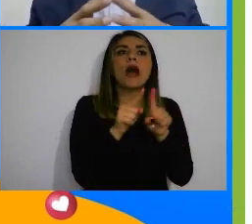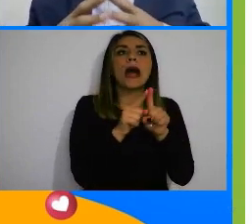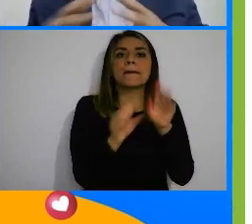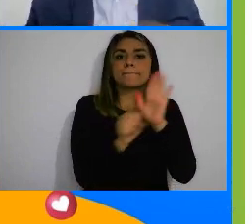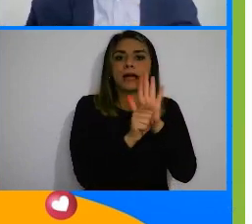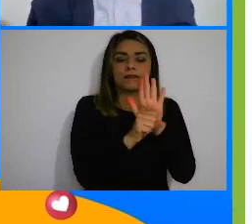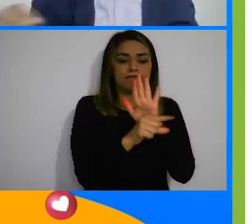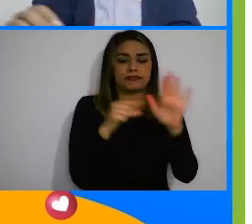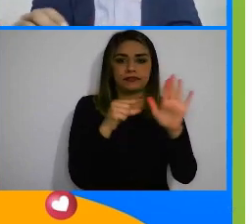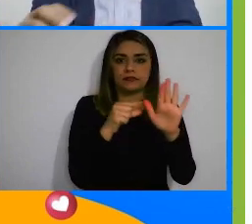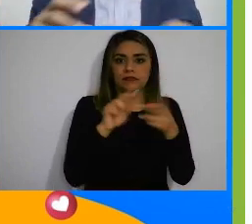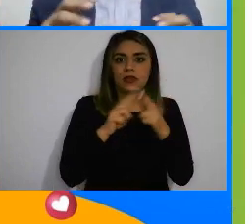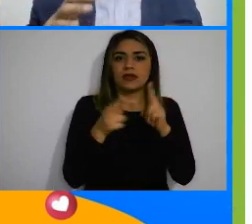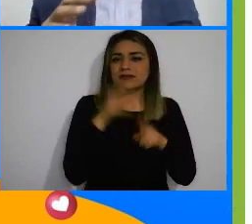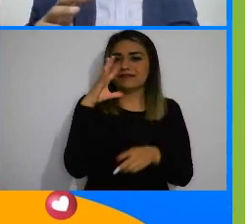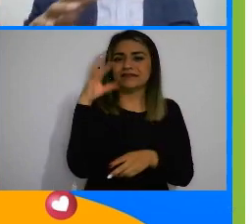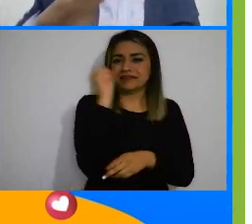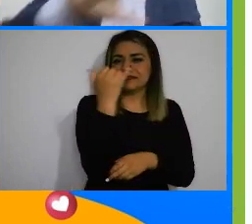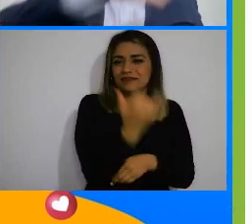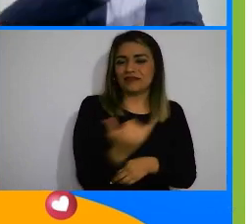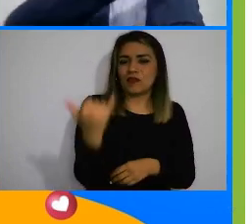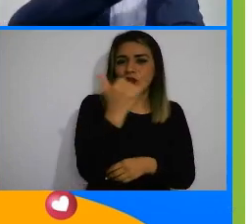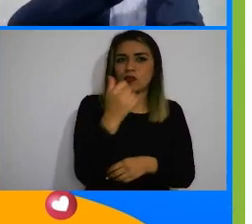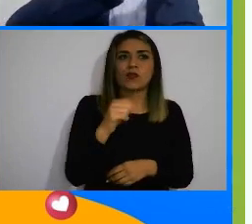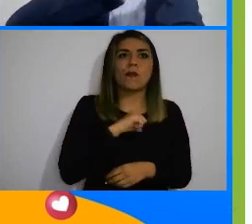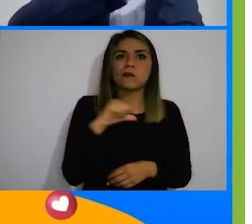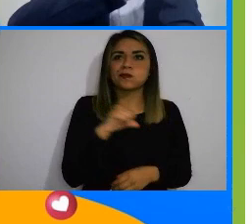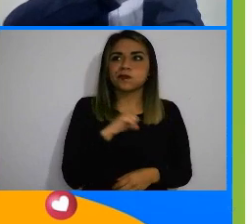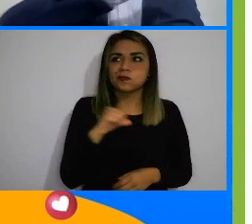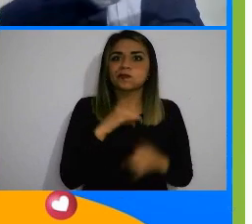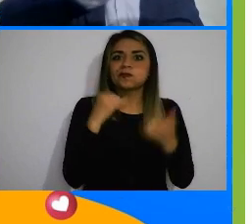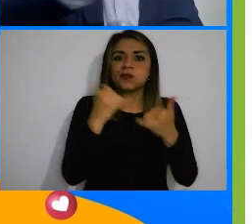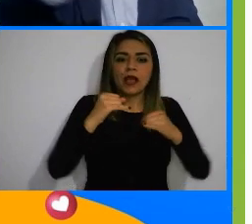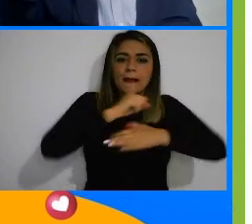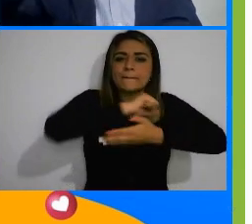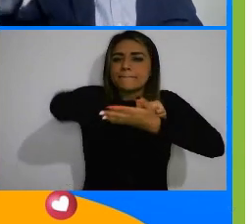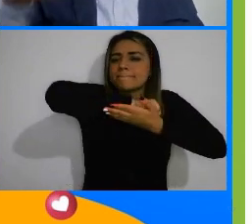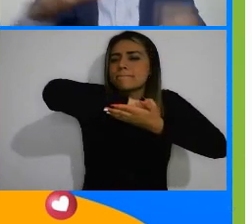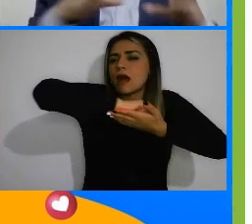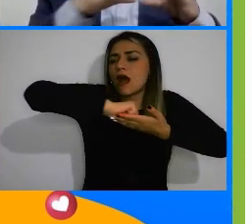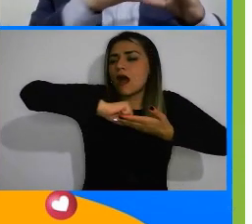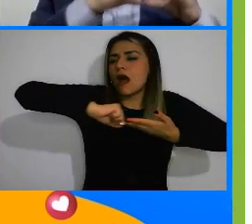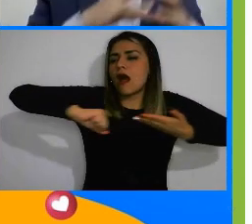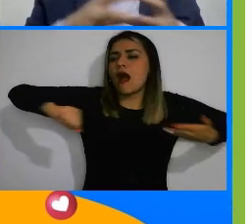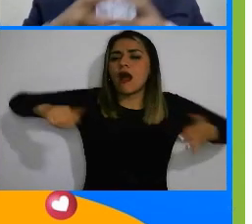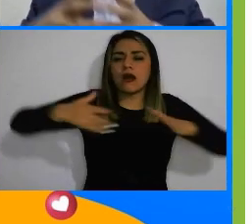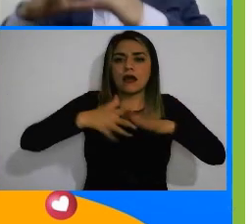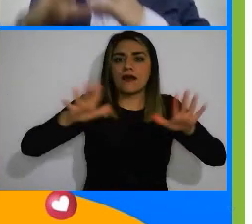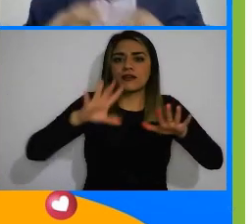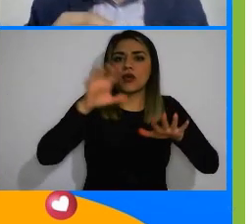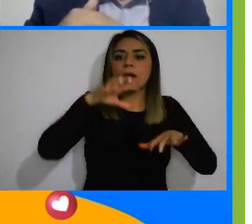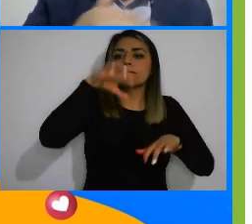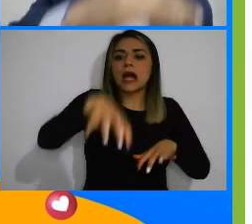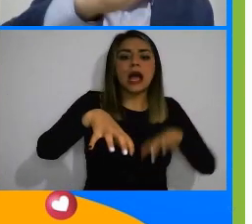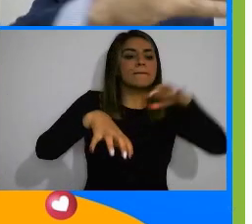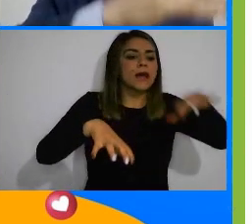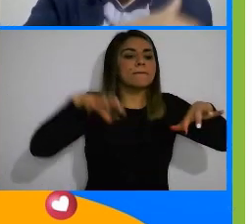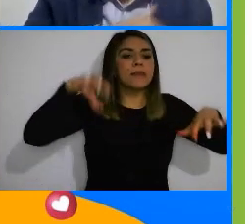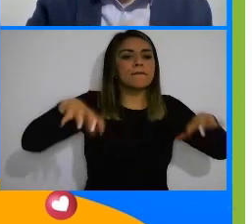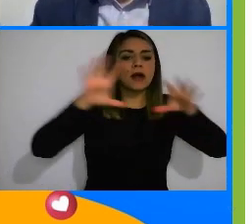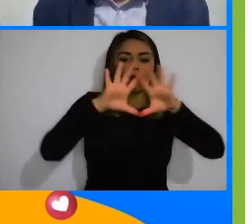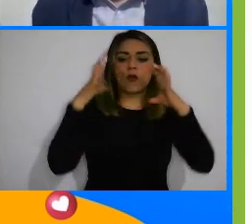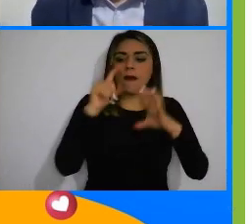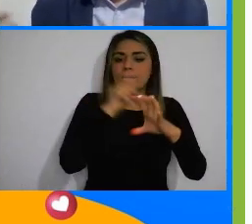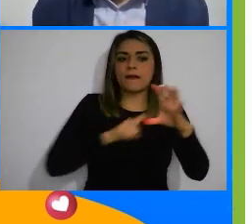ustedes se dan cuenta de que no hay un desierto, o mejor dicho, amplísimo, sino que son parches que se dan en medio de los